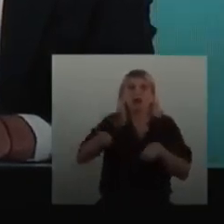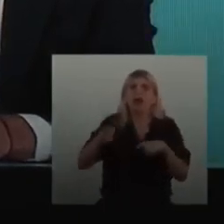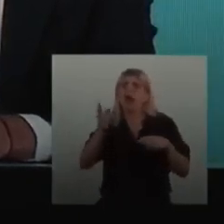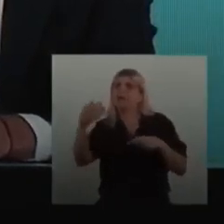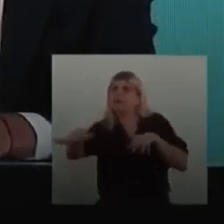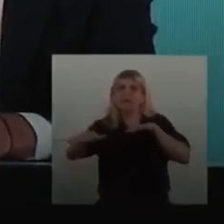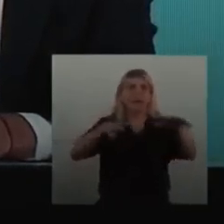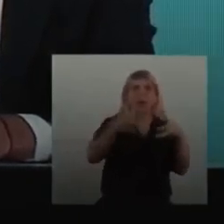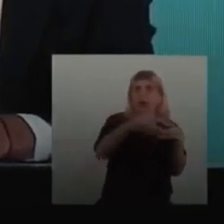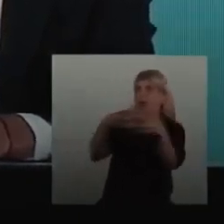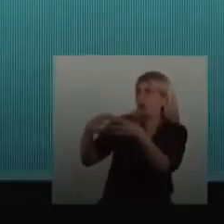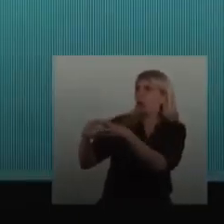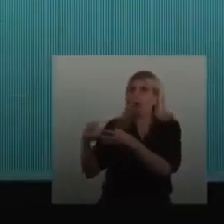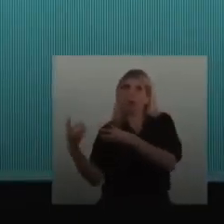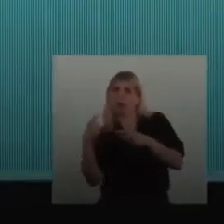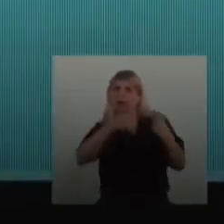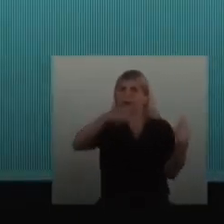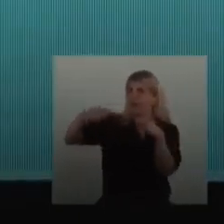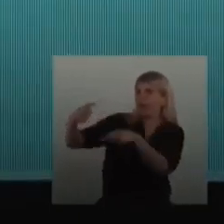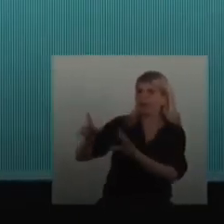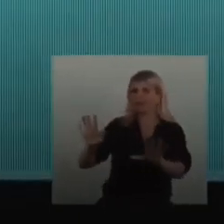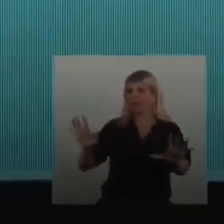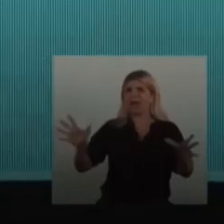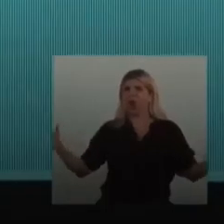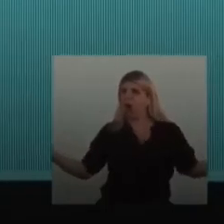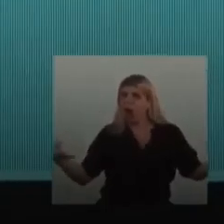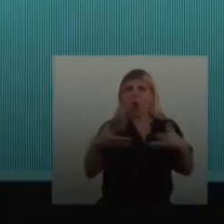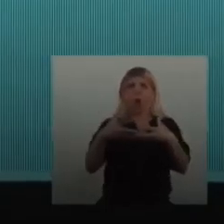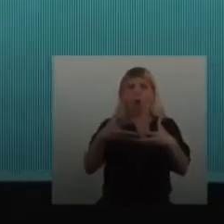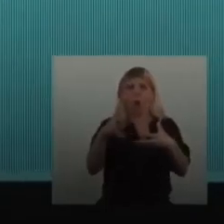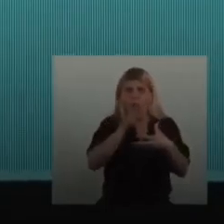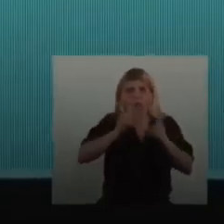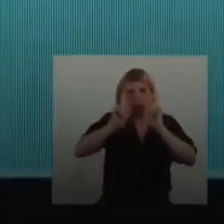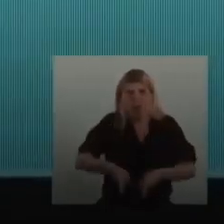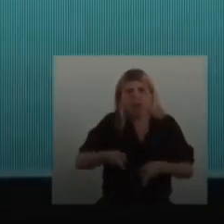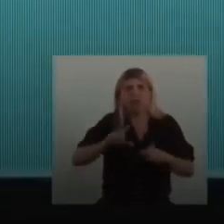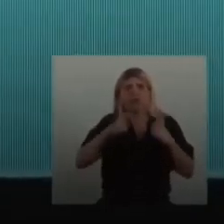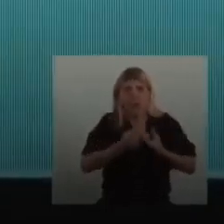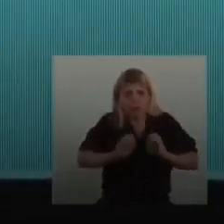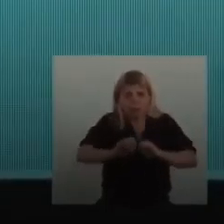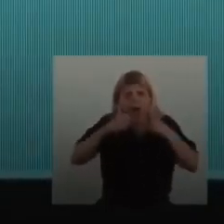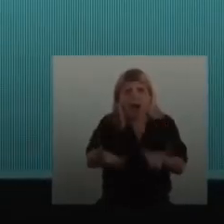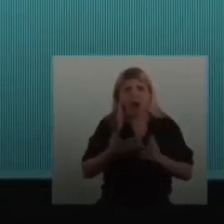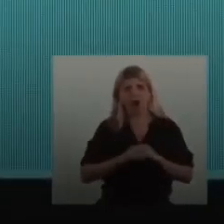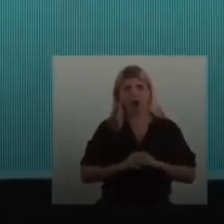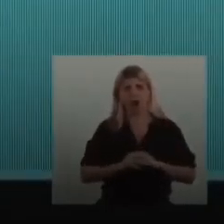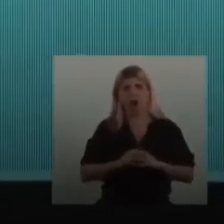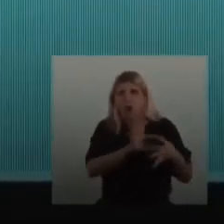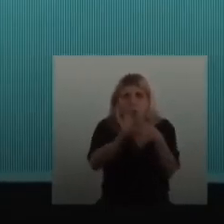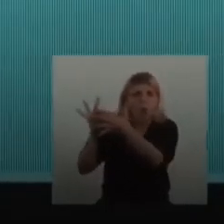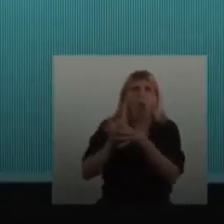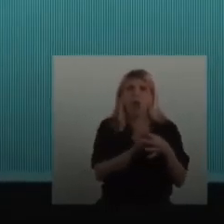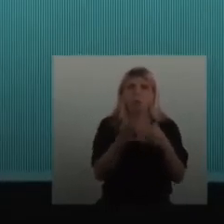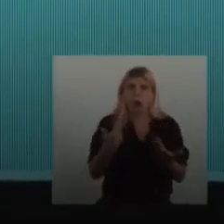empecemos a ver una oportunidad de una sociedad mejor a partir de hoy. La sociedad es mejor porque la